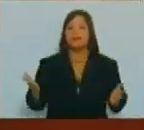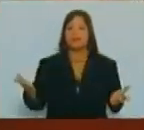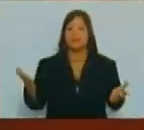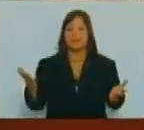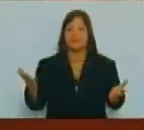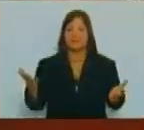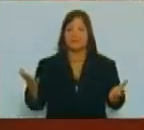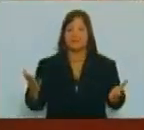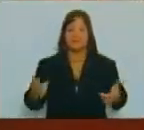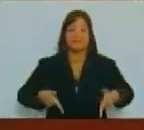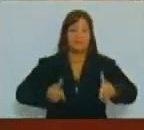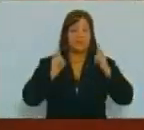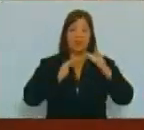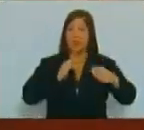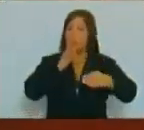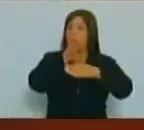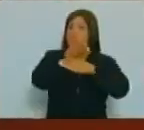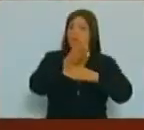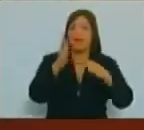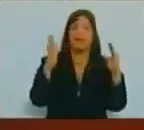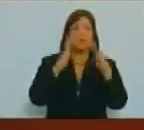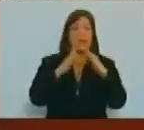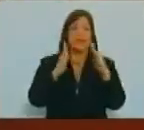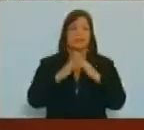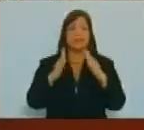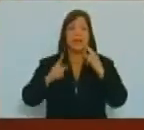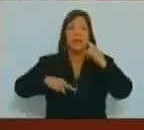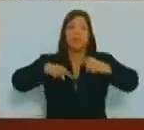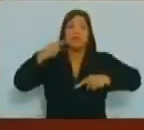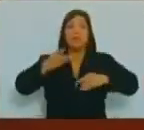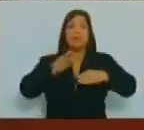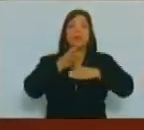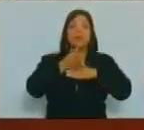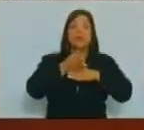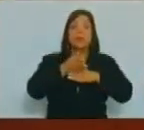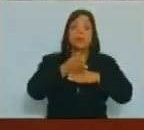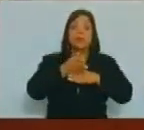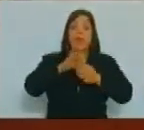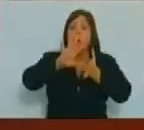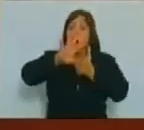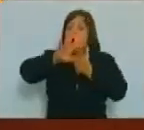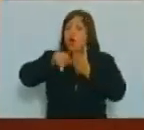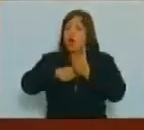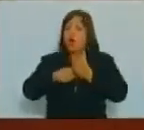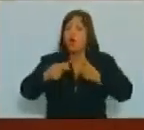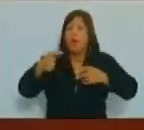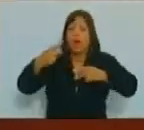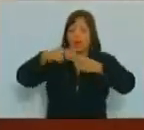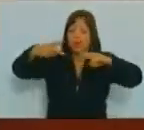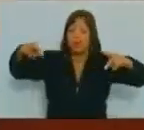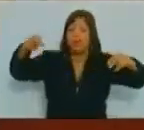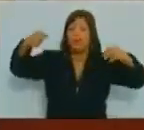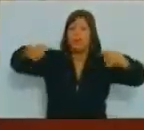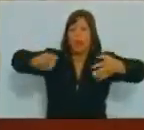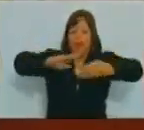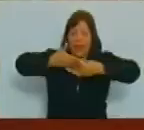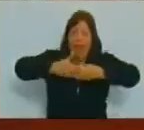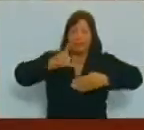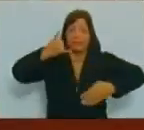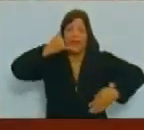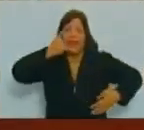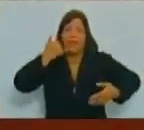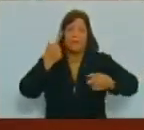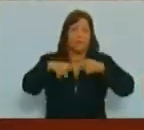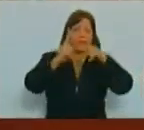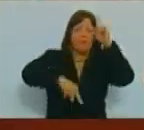no le permitían entrar luego cuando ella pudo entrar se dio cuenta que le ha robado los equipos electrónicos la cual teléfono